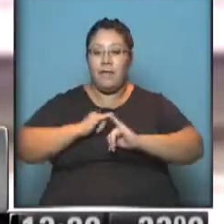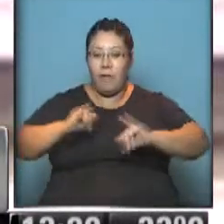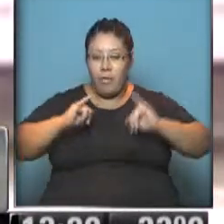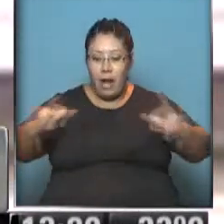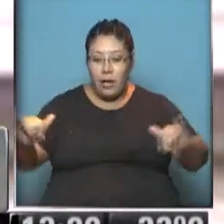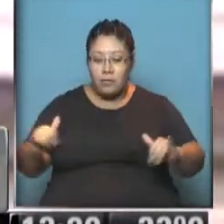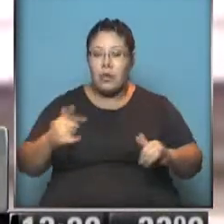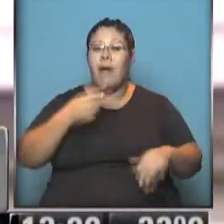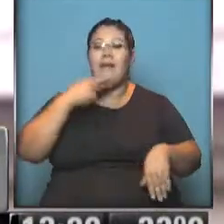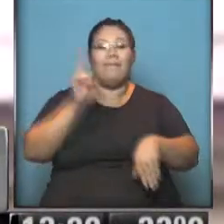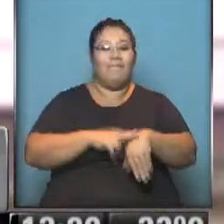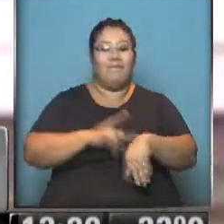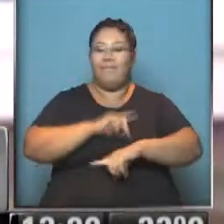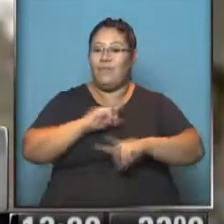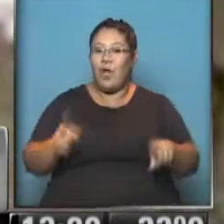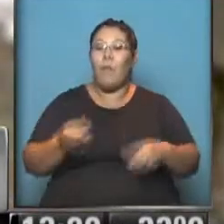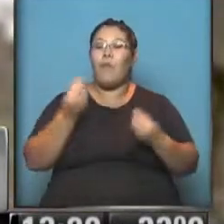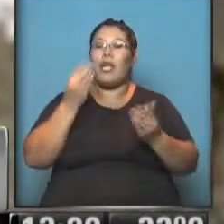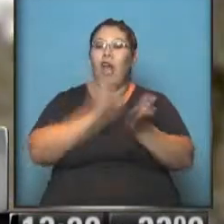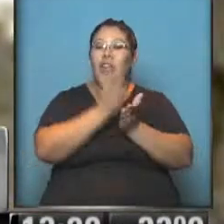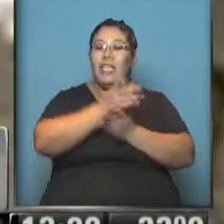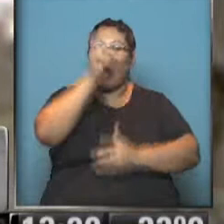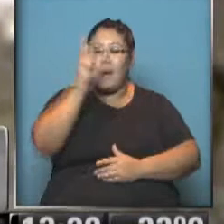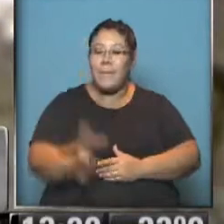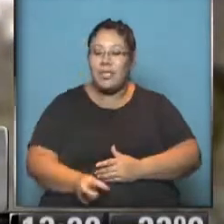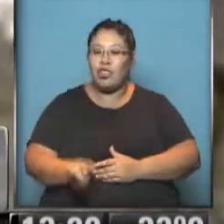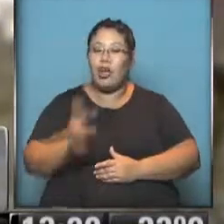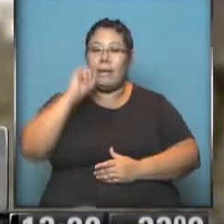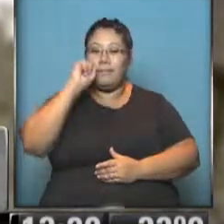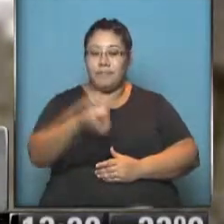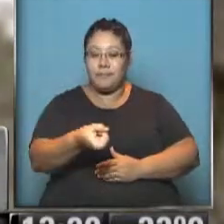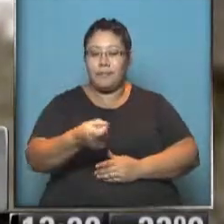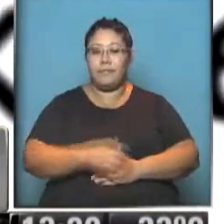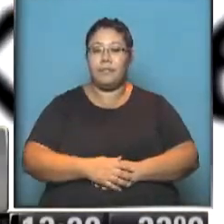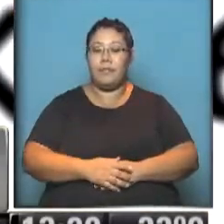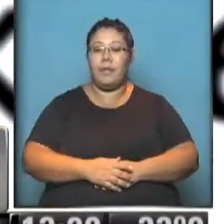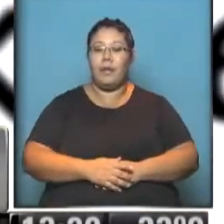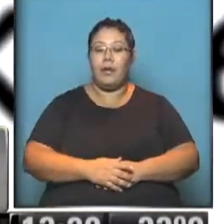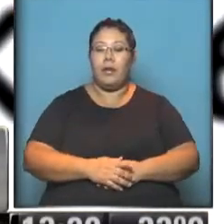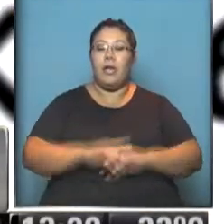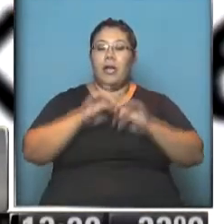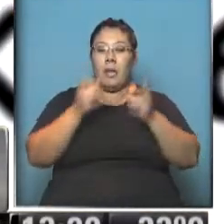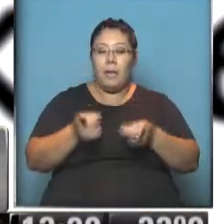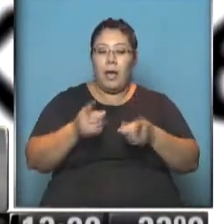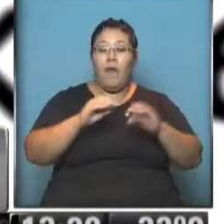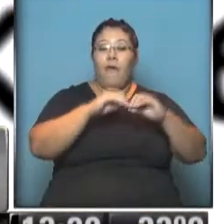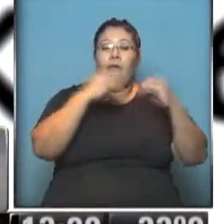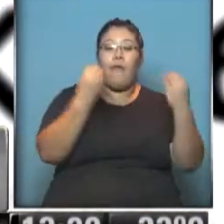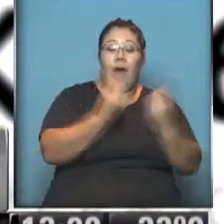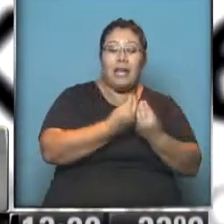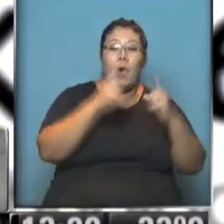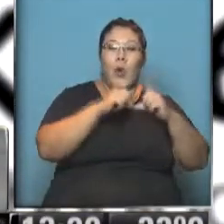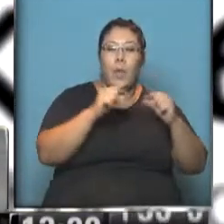son recomendadas y que violan los derechos humanos. Y dos fallos, tanto uno de primera instancia como uno de la sala 2 de la